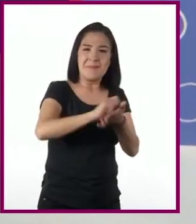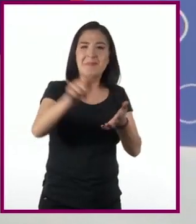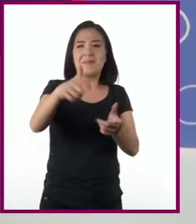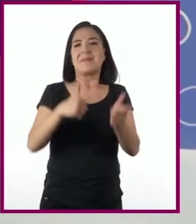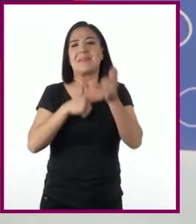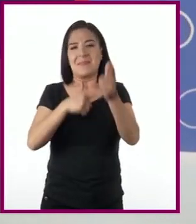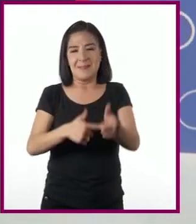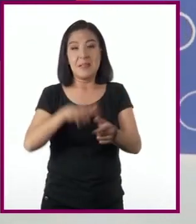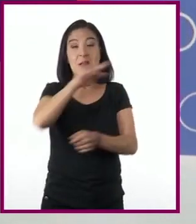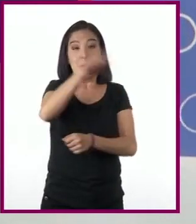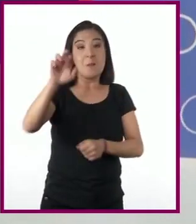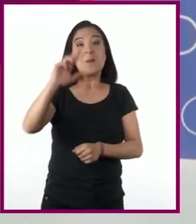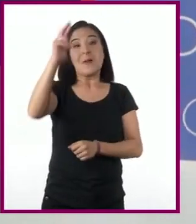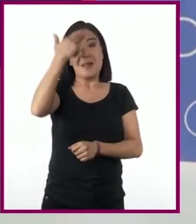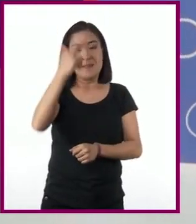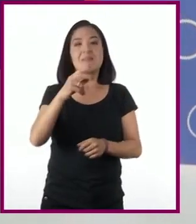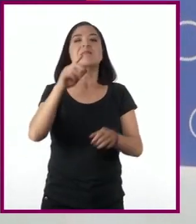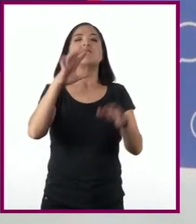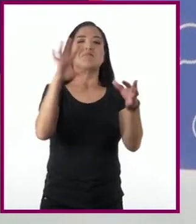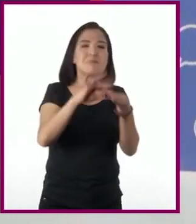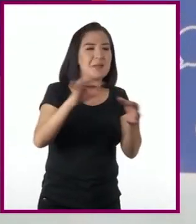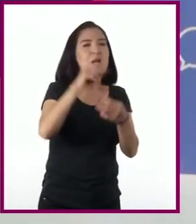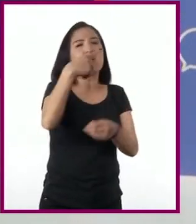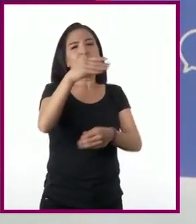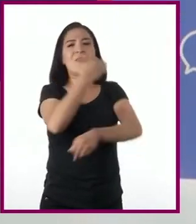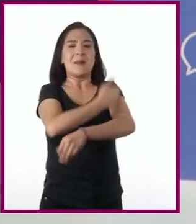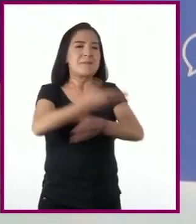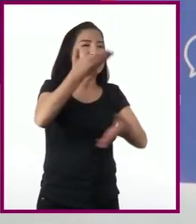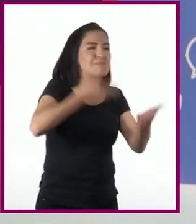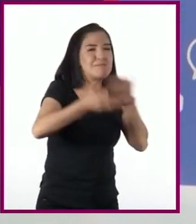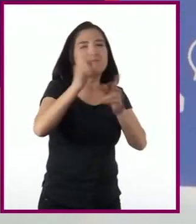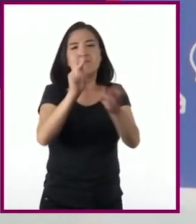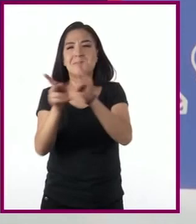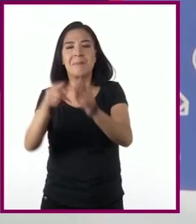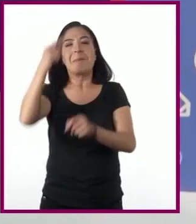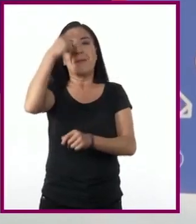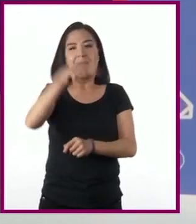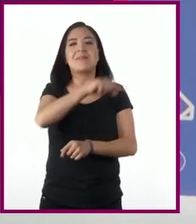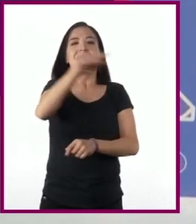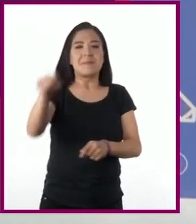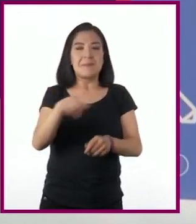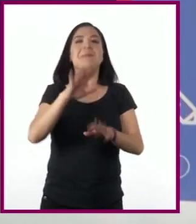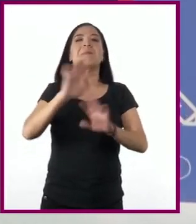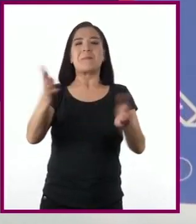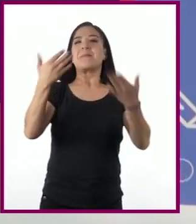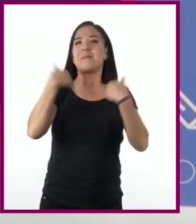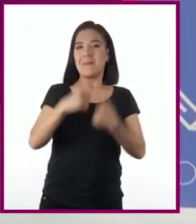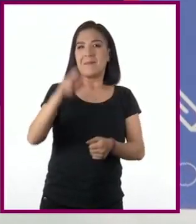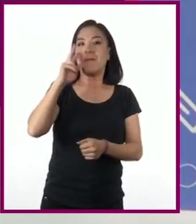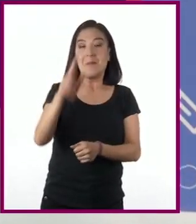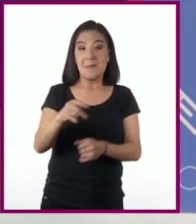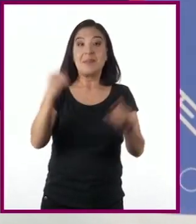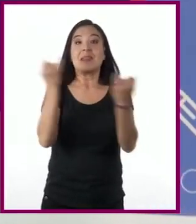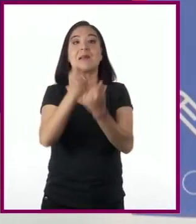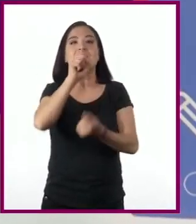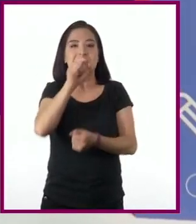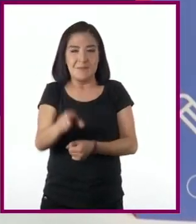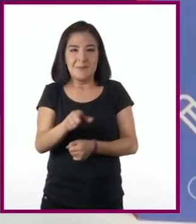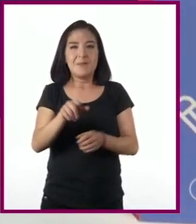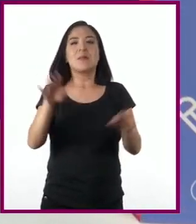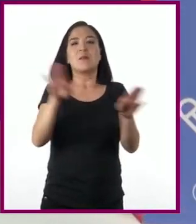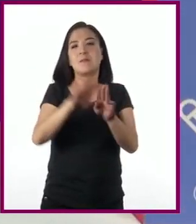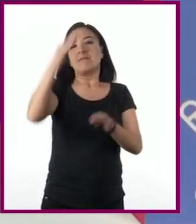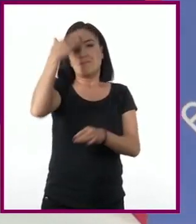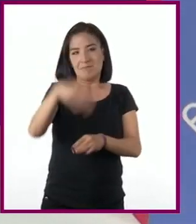reglamento. Recuerden comentarlo con todos los miembros de su familia para que todos estén al tanto y, precisamente,